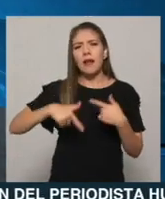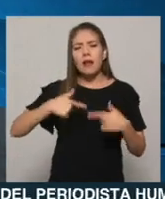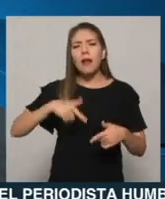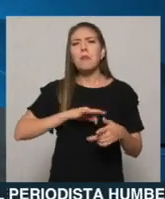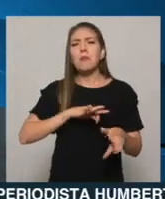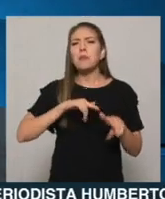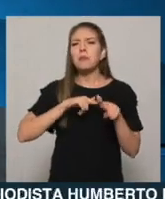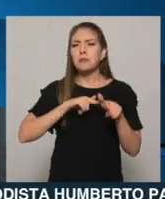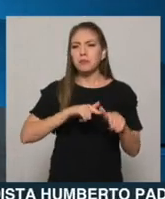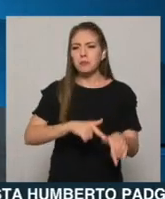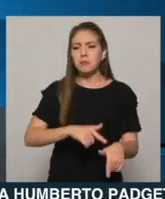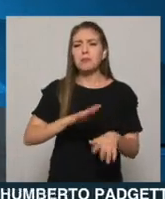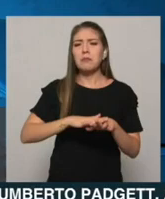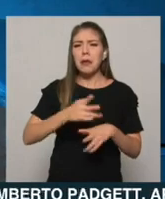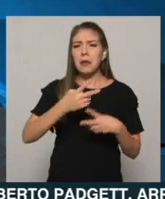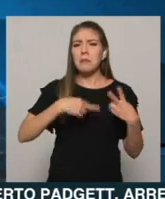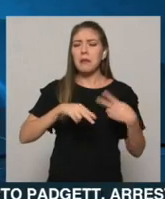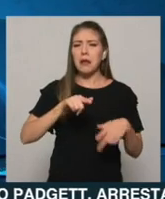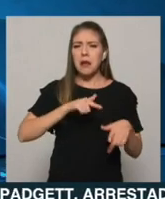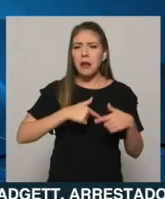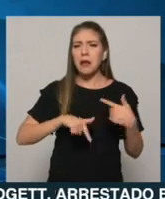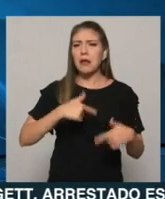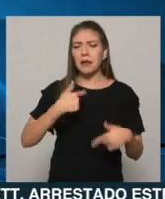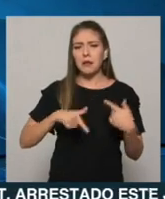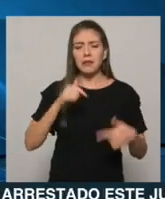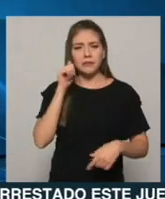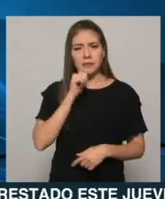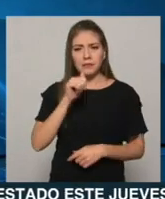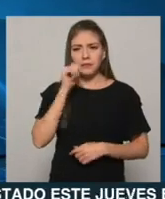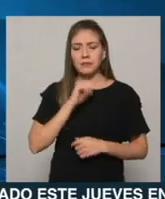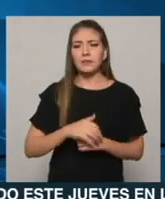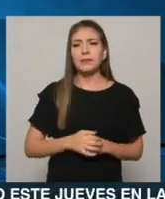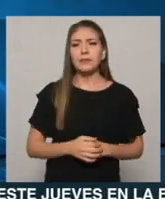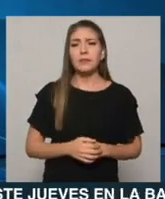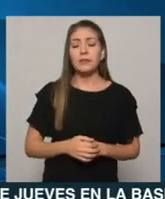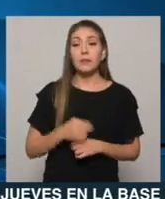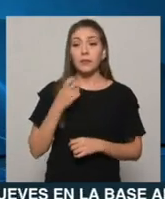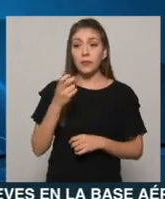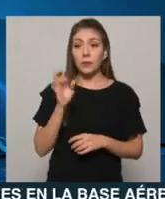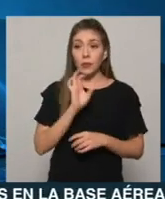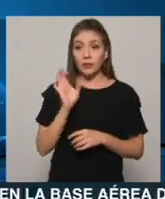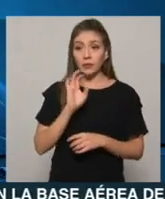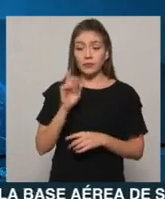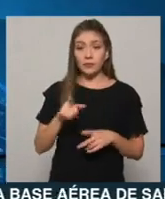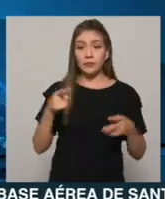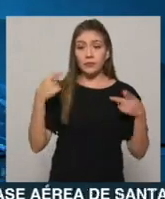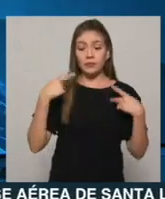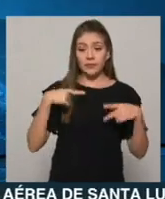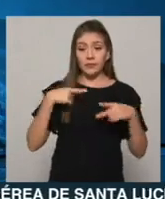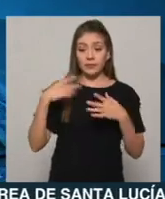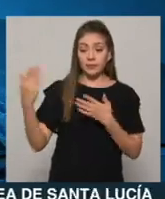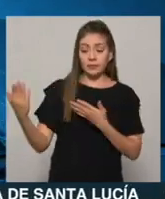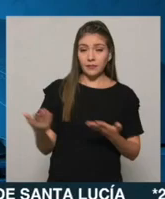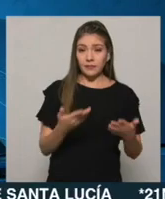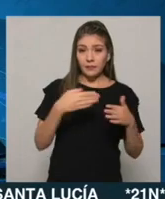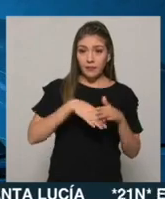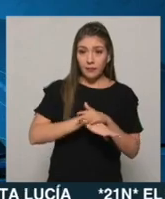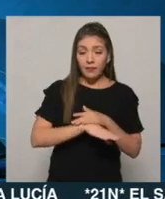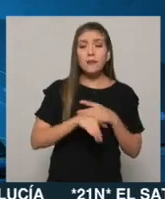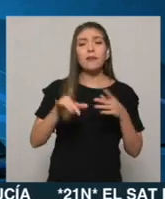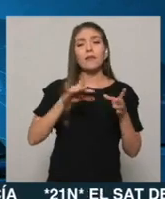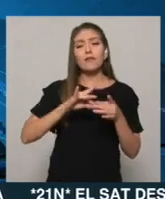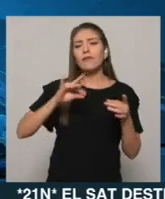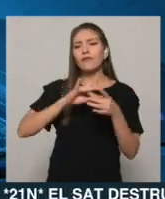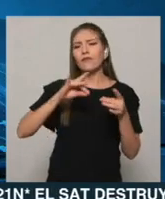produciendo. Entonces, el seguimiento es muy importante dentro del hospital y una vez que se egresa la paciente, se le da toda la